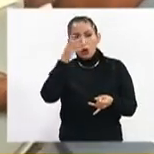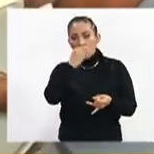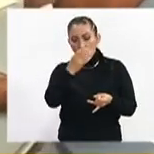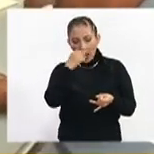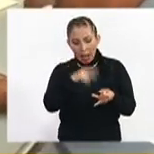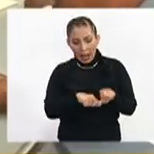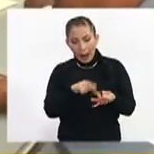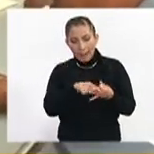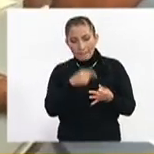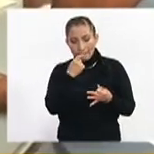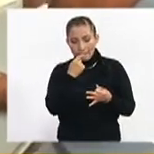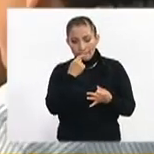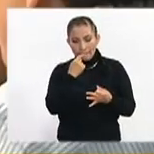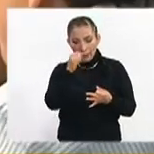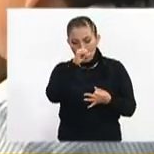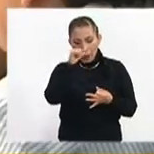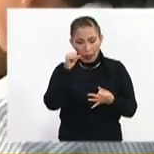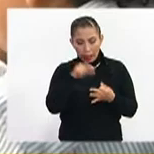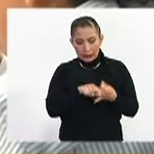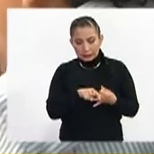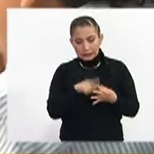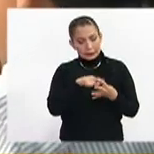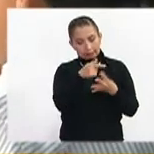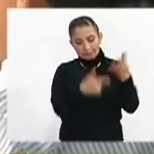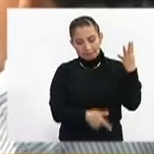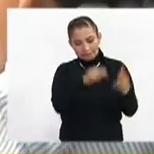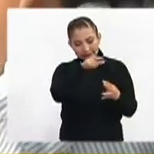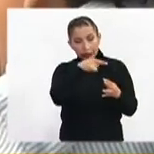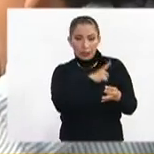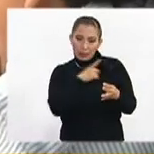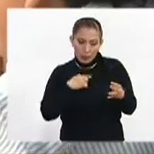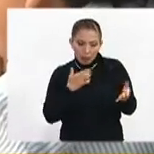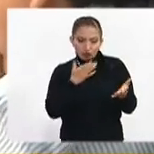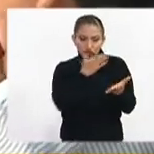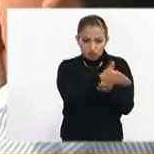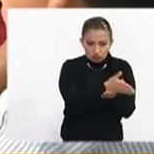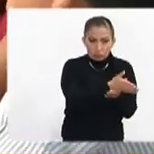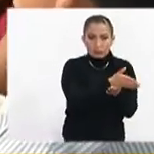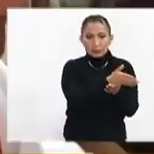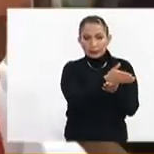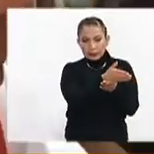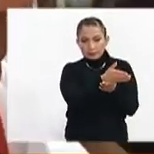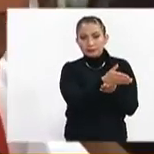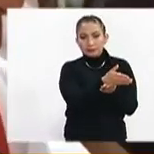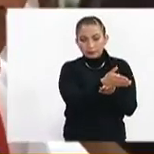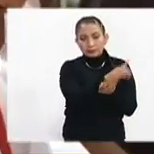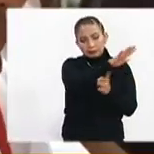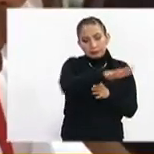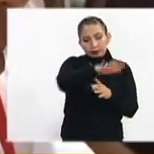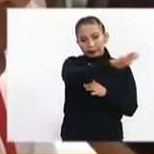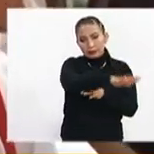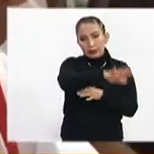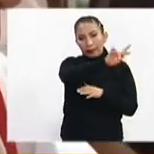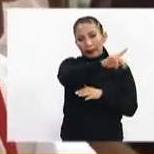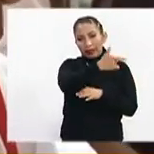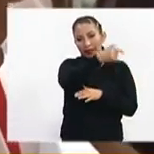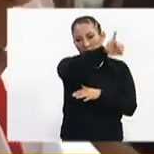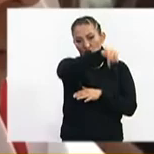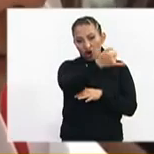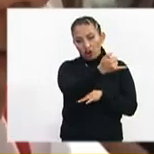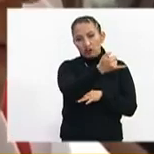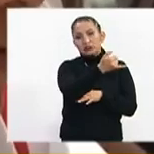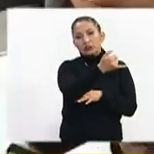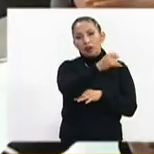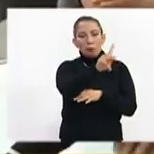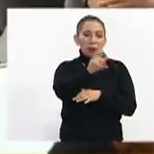Coyoacán, de la delegación Benito Juárez, pero bueno, es acercarse a las instancias de la Procuraduría